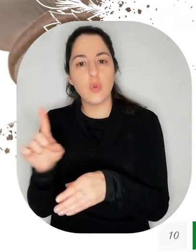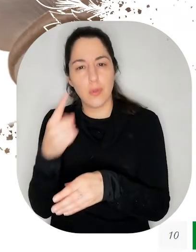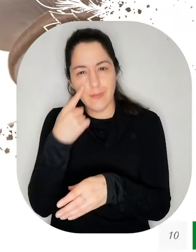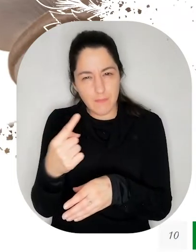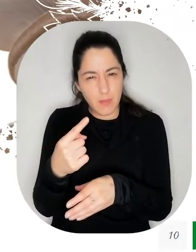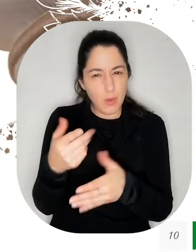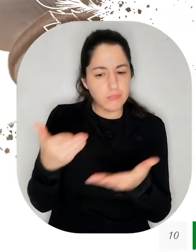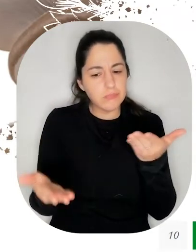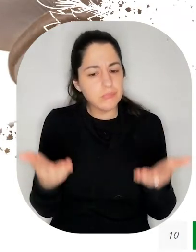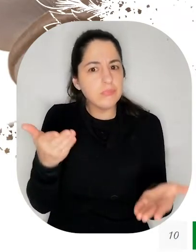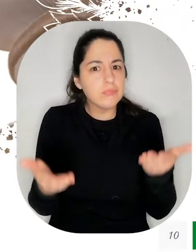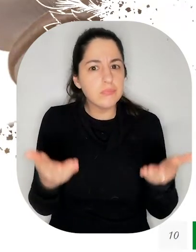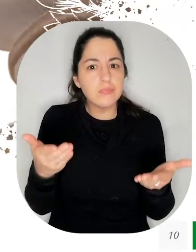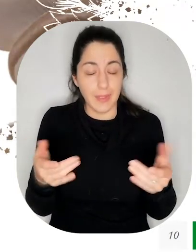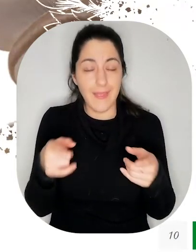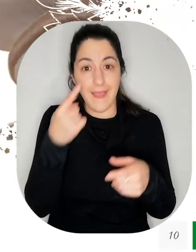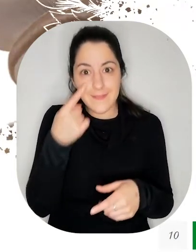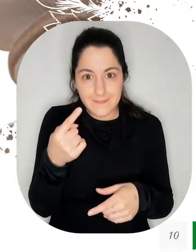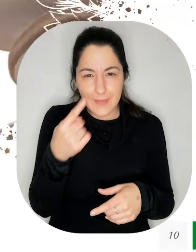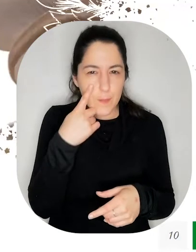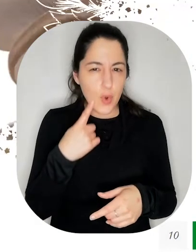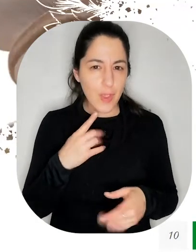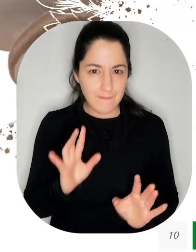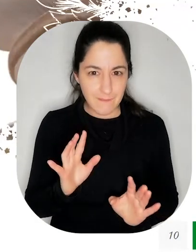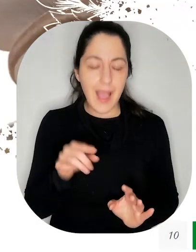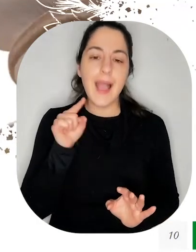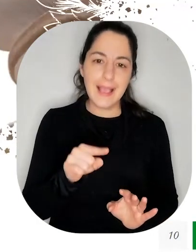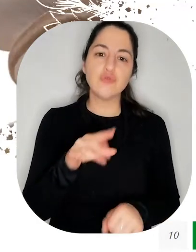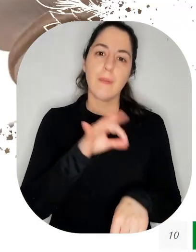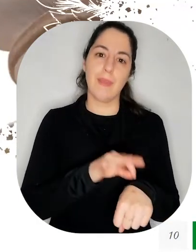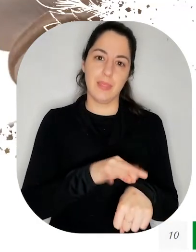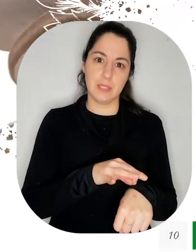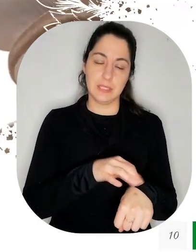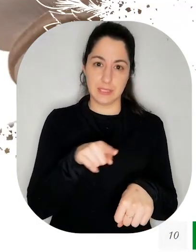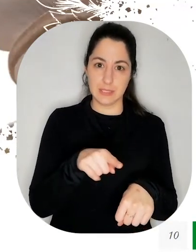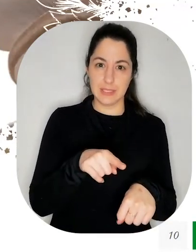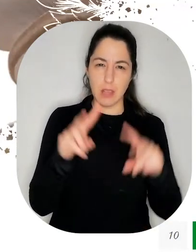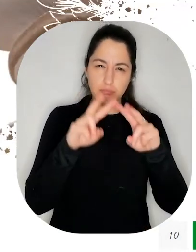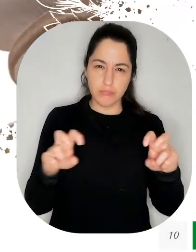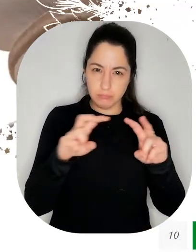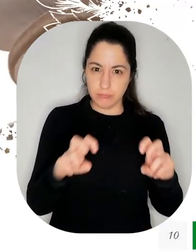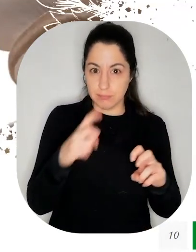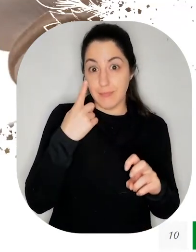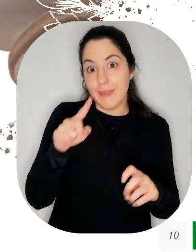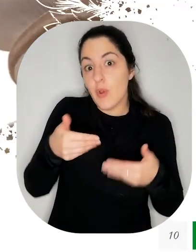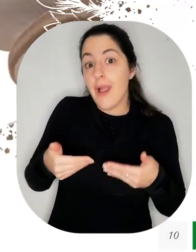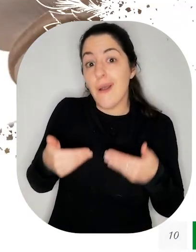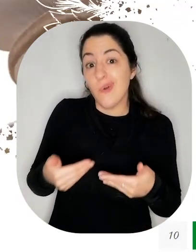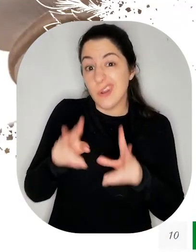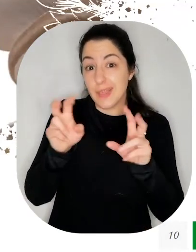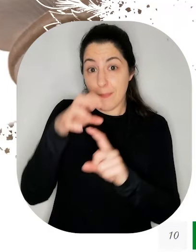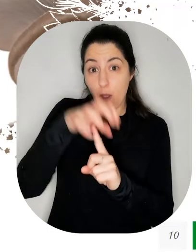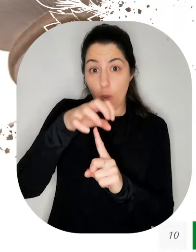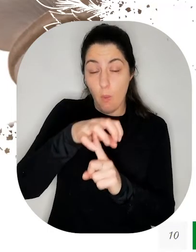el otro grupo no, y vemos cómo evolucionan. Entonces, en este caso, todavía